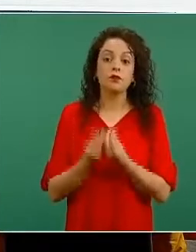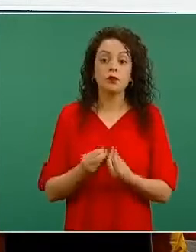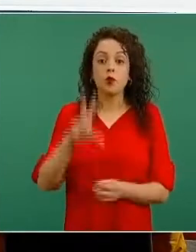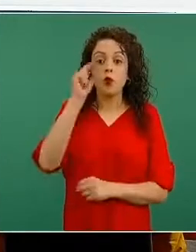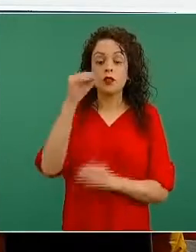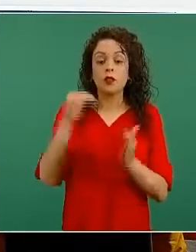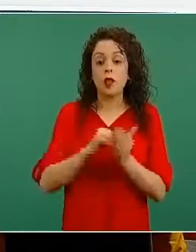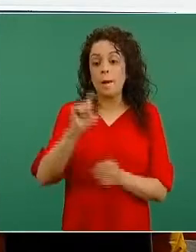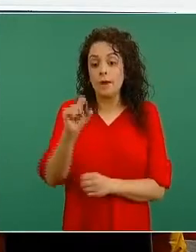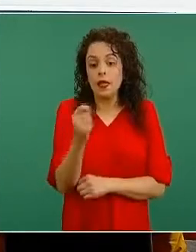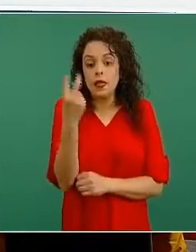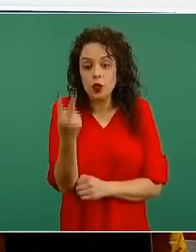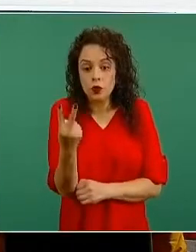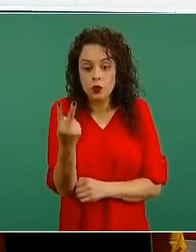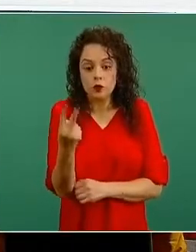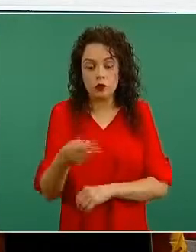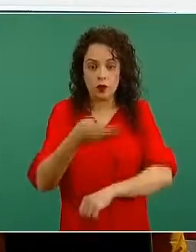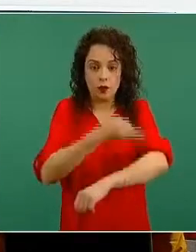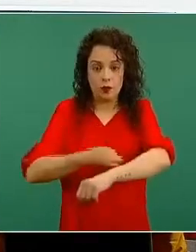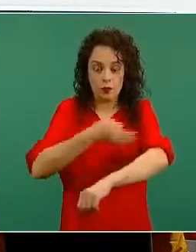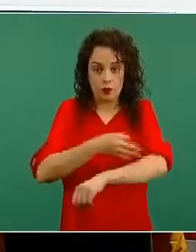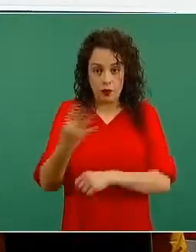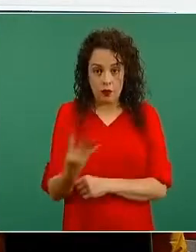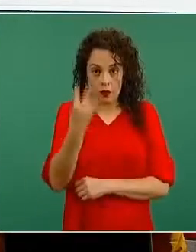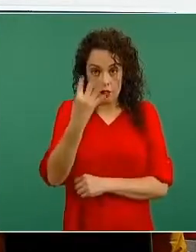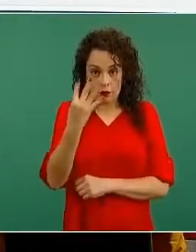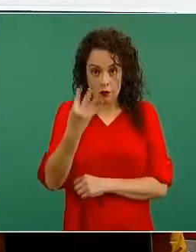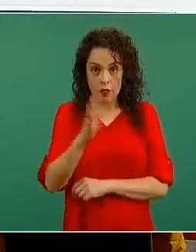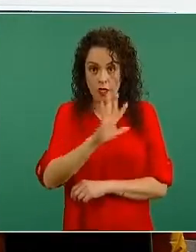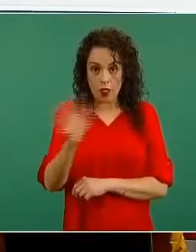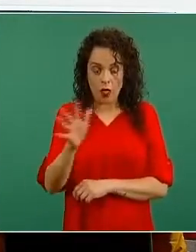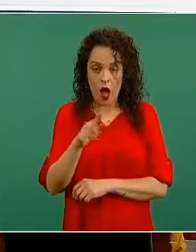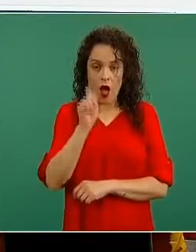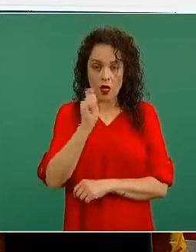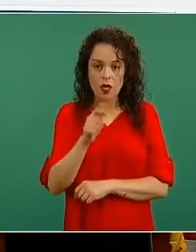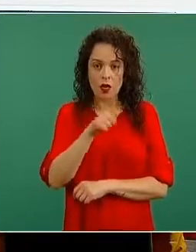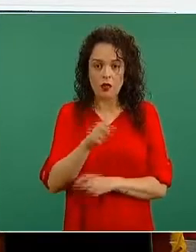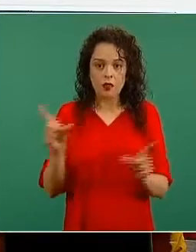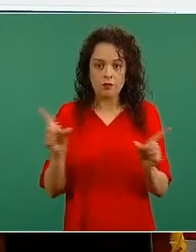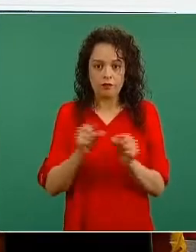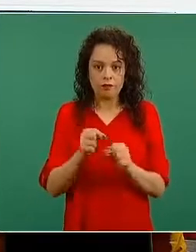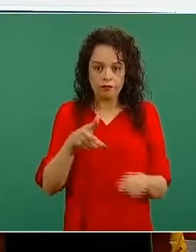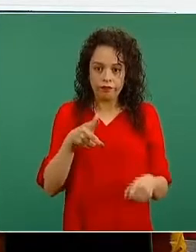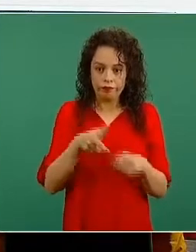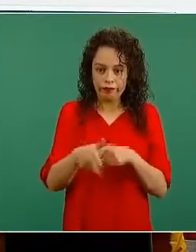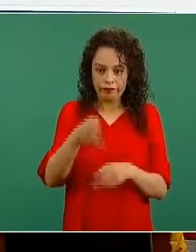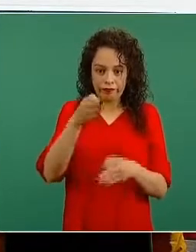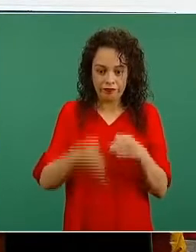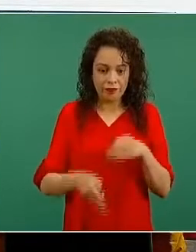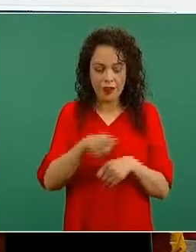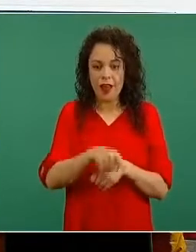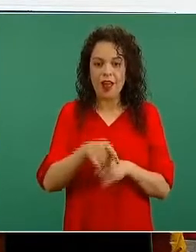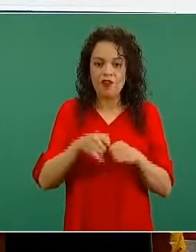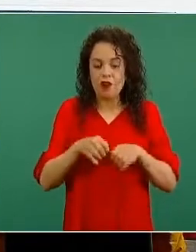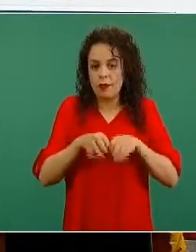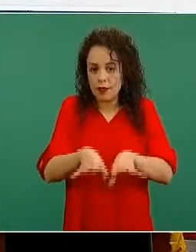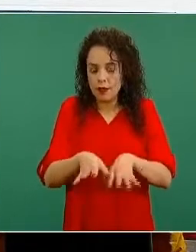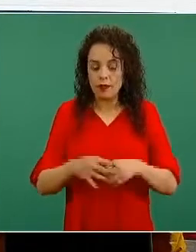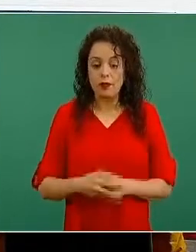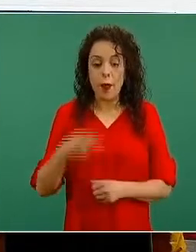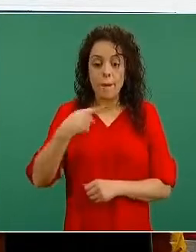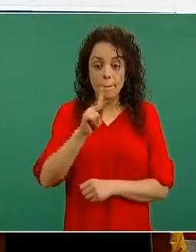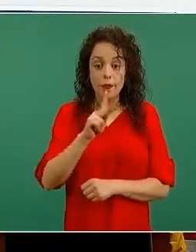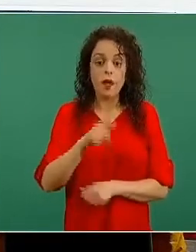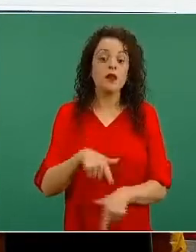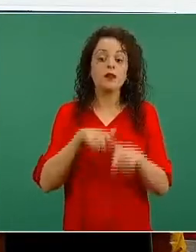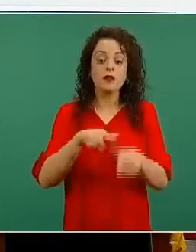80,022. A las 4 de la tarde se hizo el corte de información, pero las unidades de vacunación continuaron